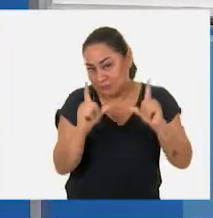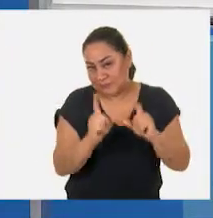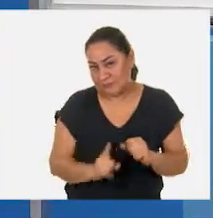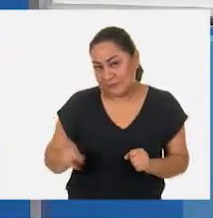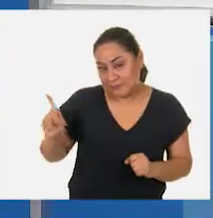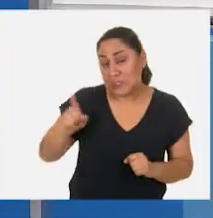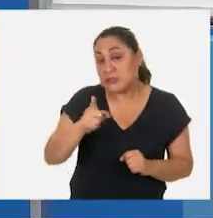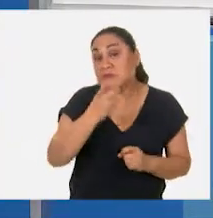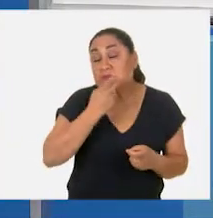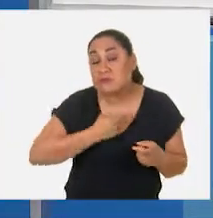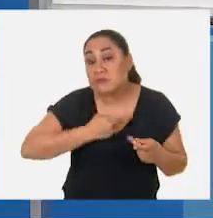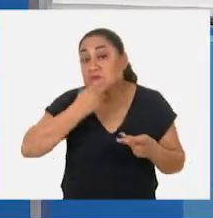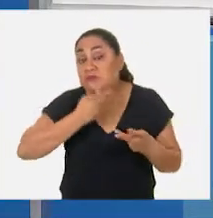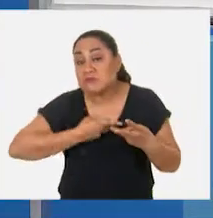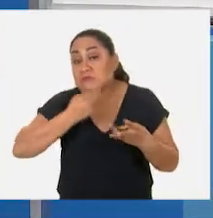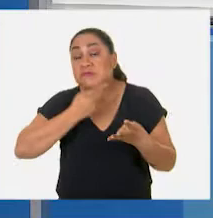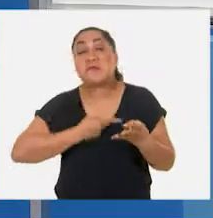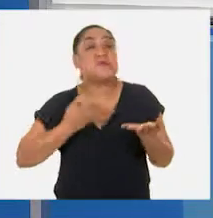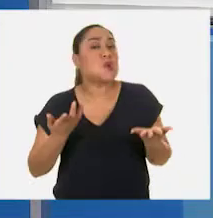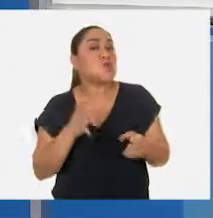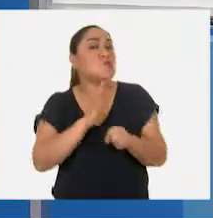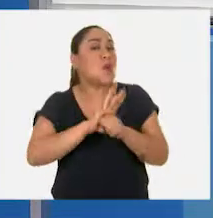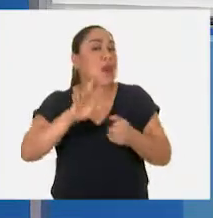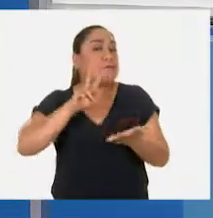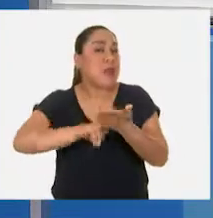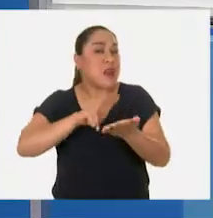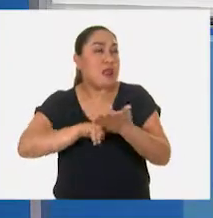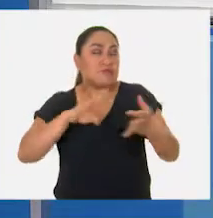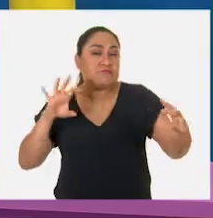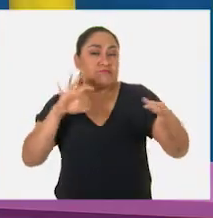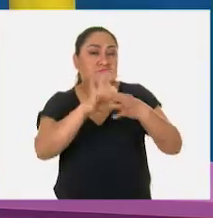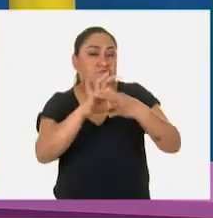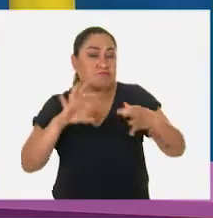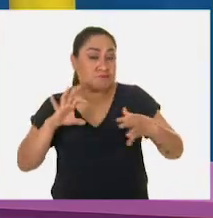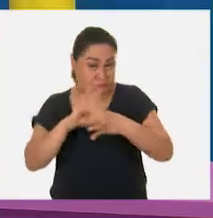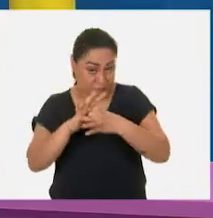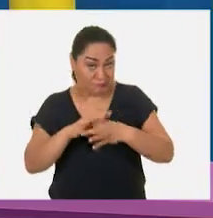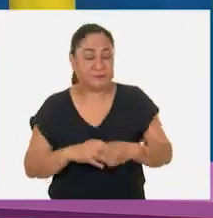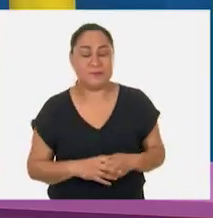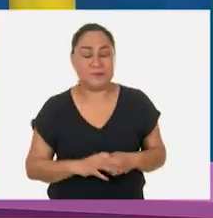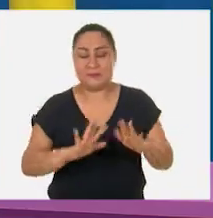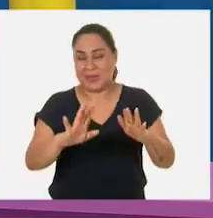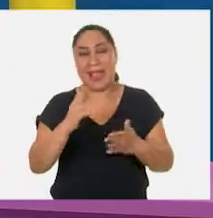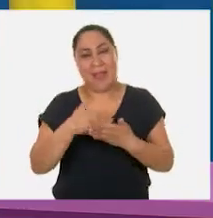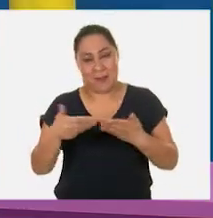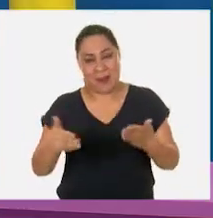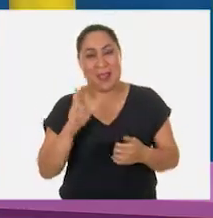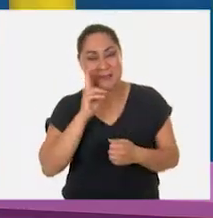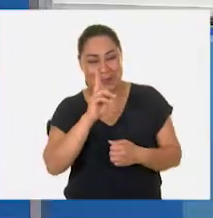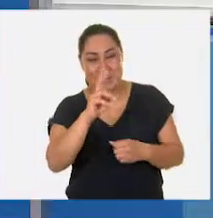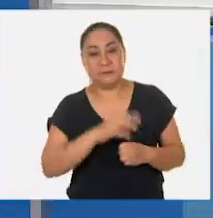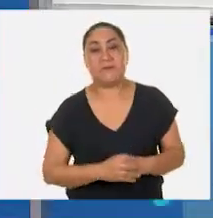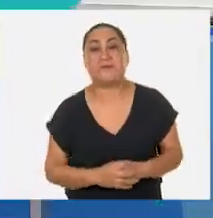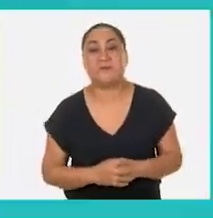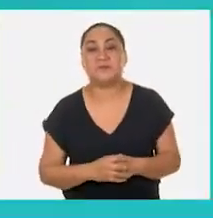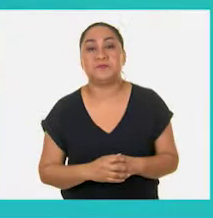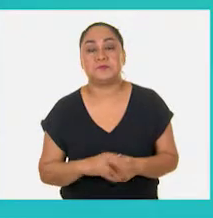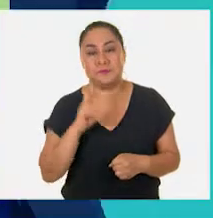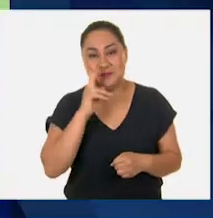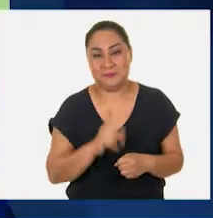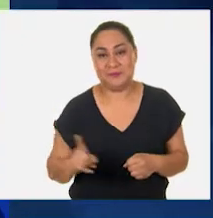diciendo con qué valor se relaciona cada una. Excelente, maestra. Entonces, vamos a ver. La primera